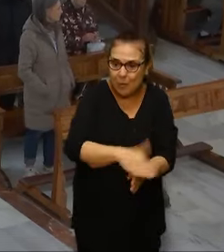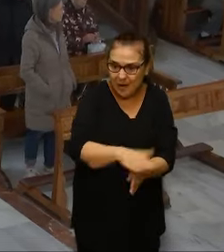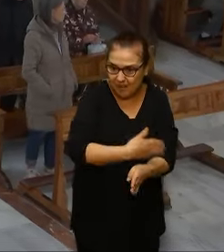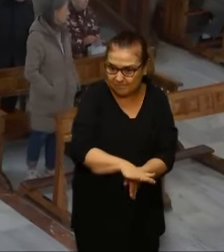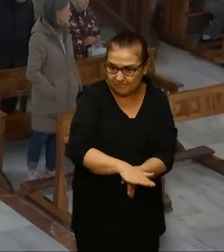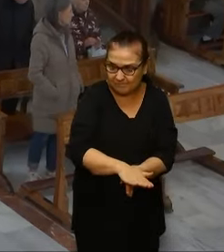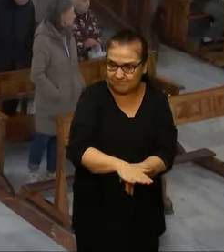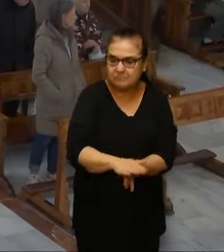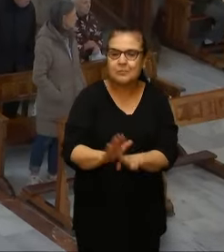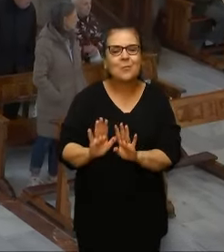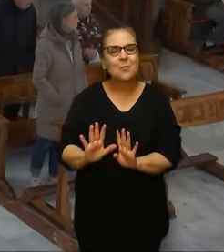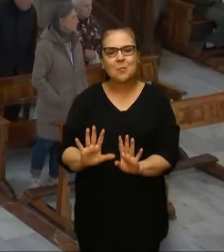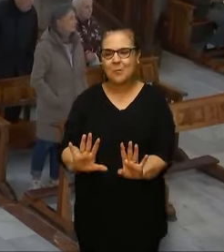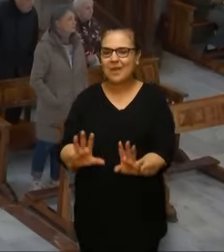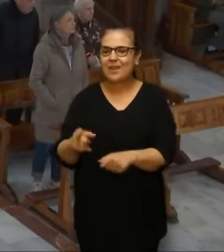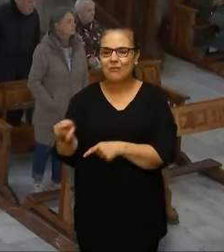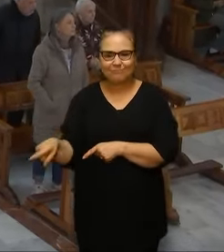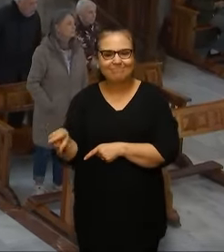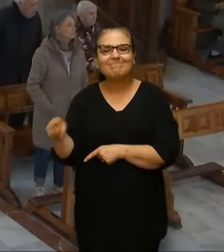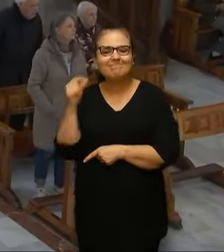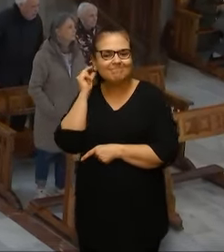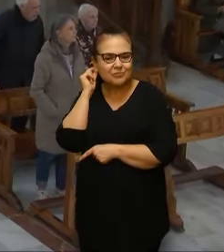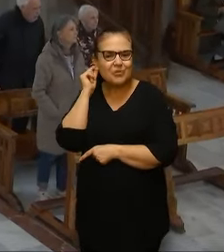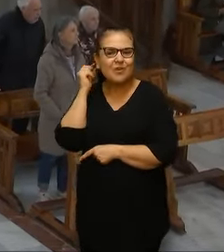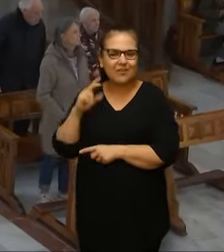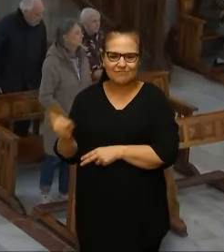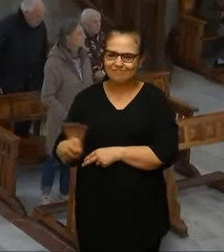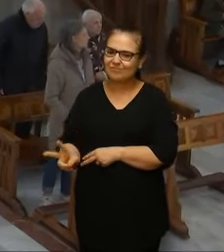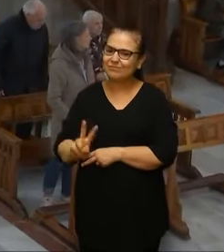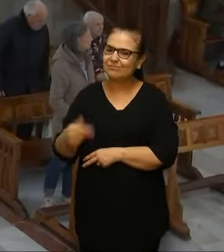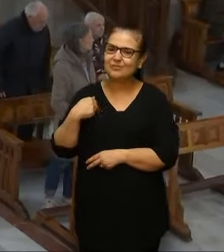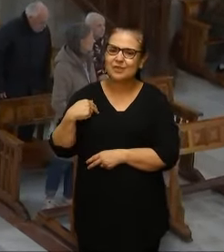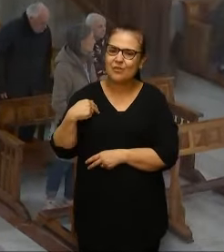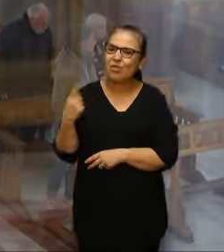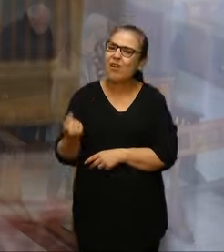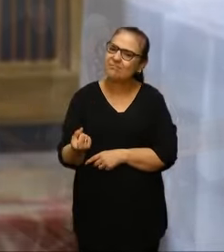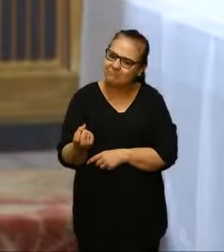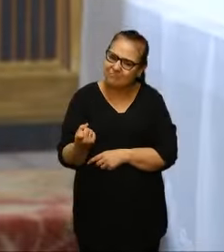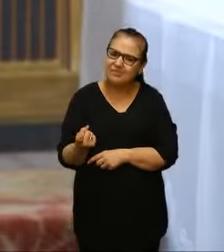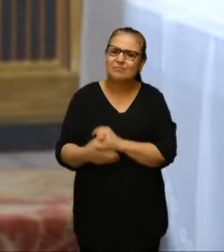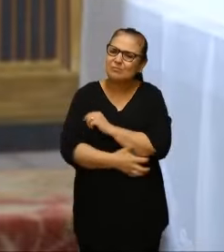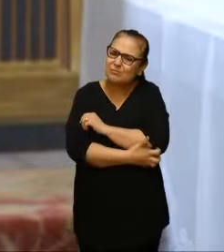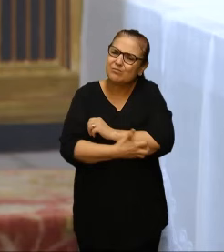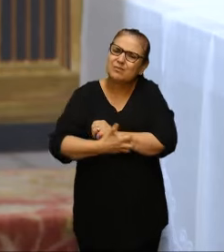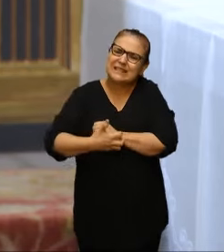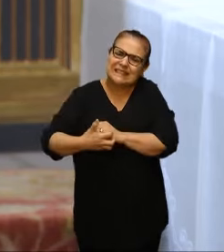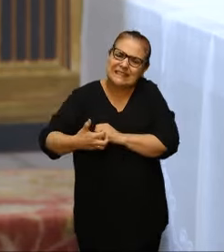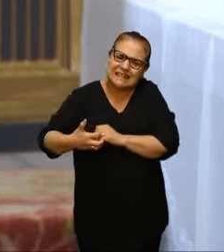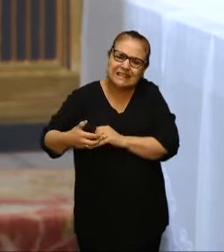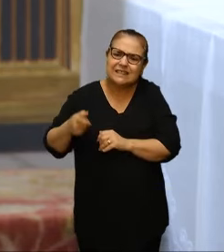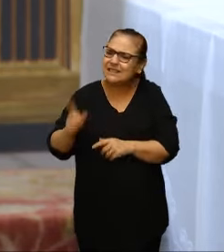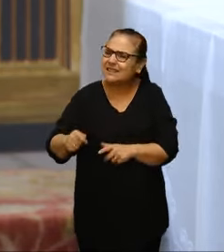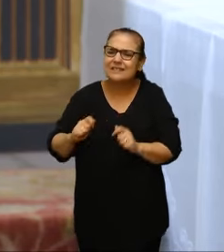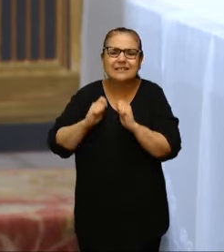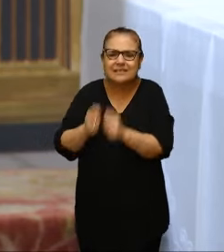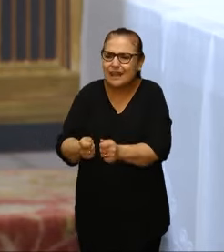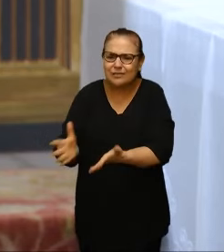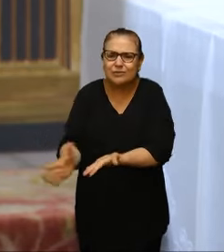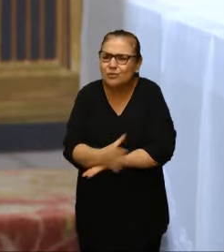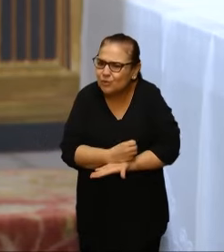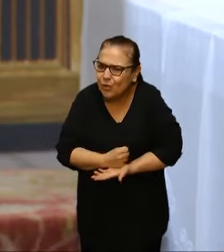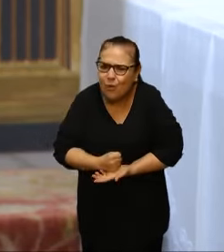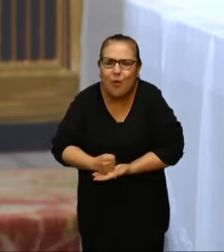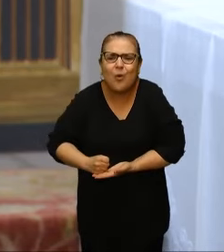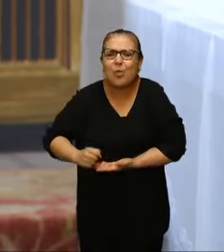sobra, pero ella, que pasa necesidad, ha echado todo lo